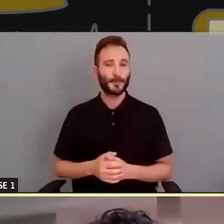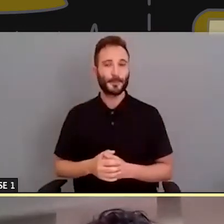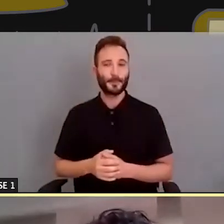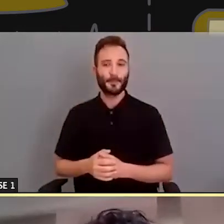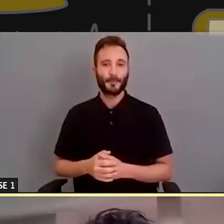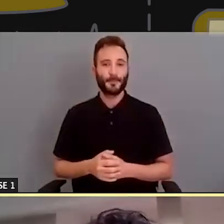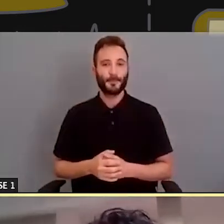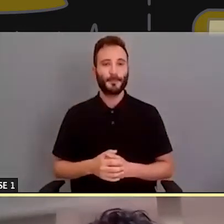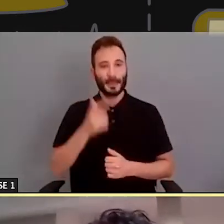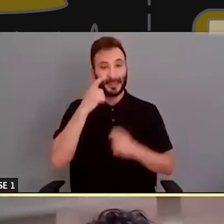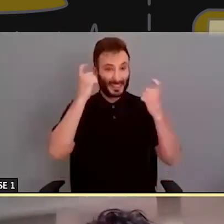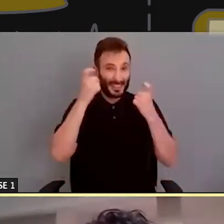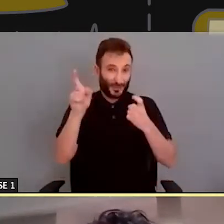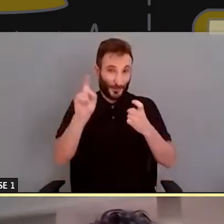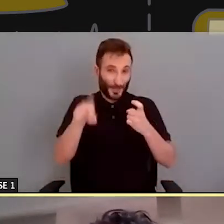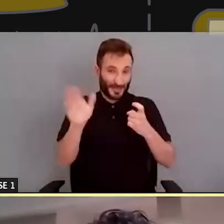Voy a intentar